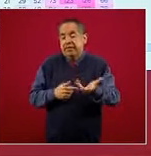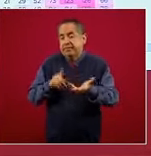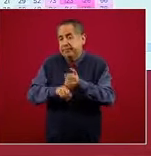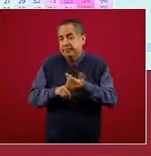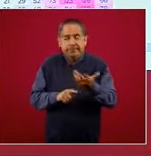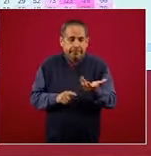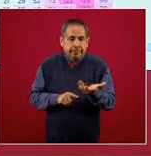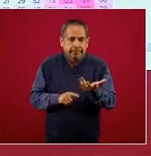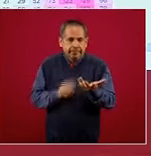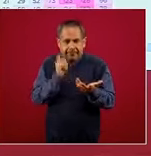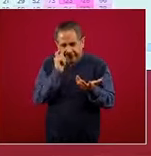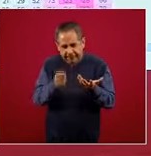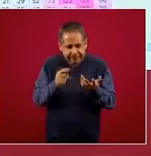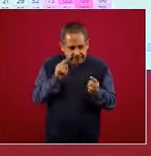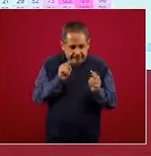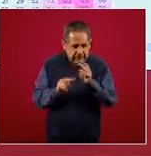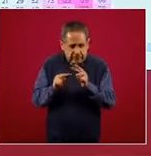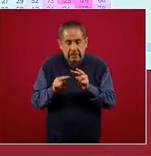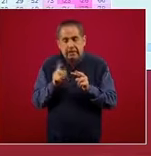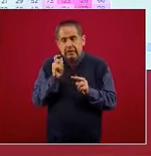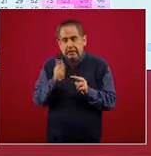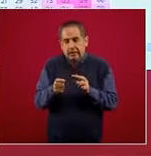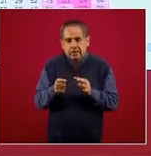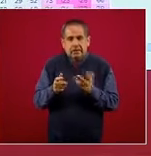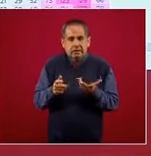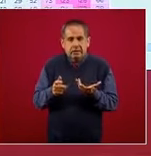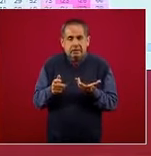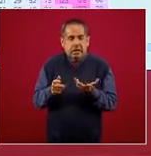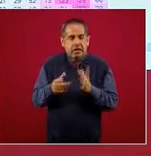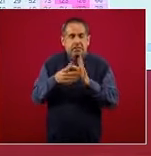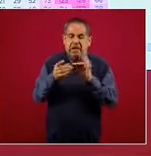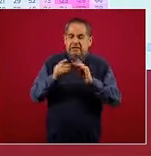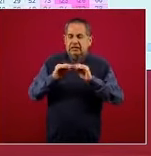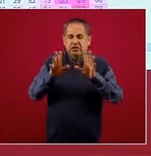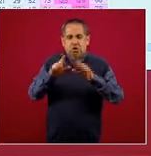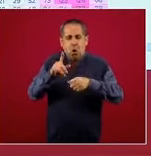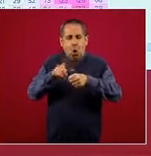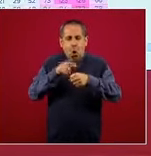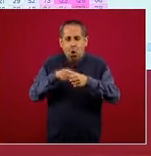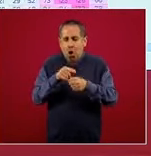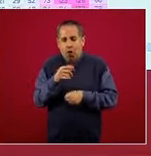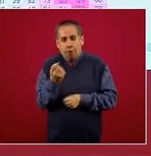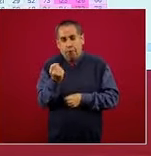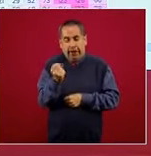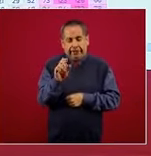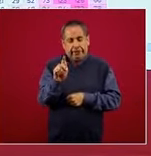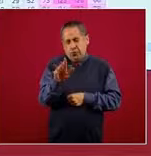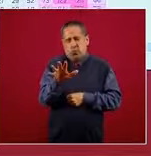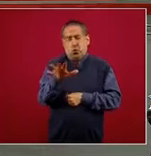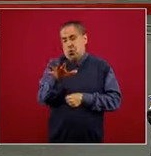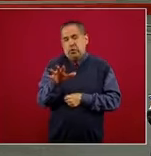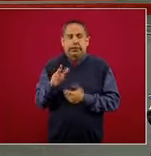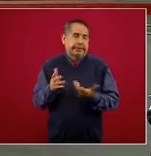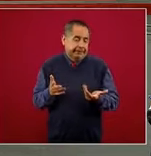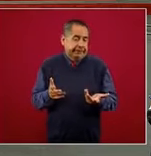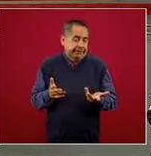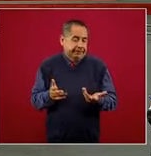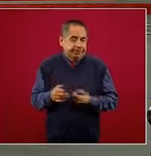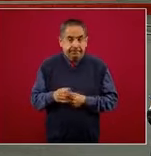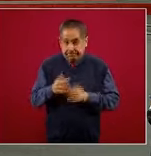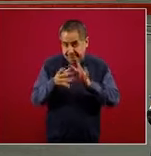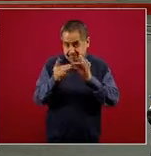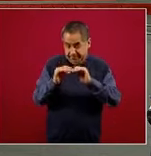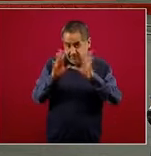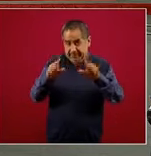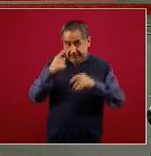tanto están generando esta intensidad de color. Es importante comentar que aquí, para no